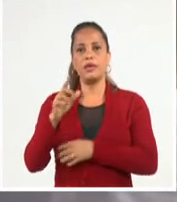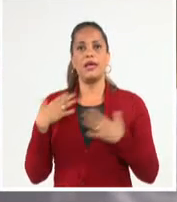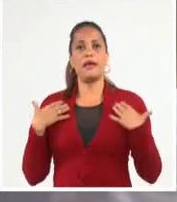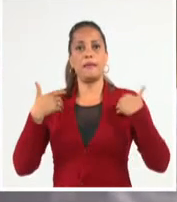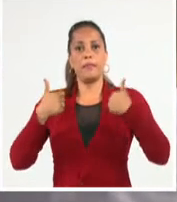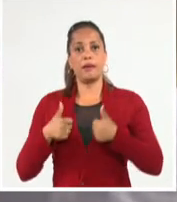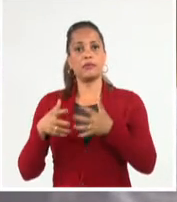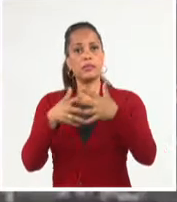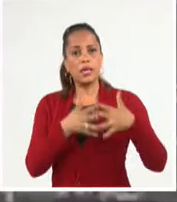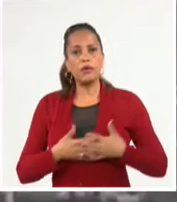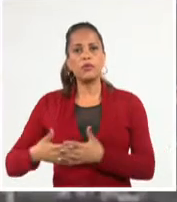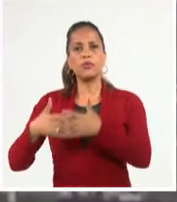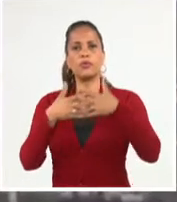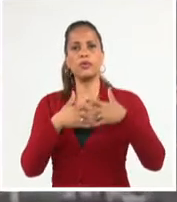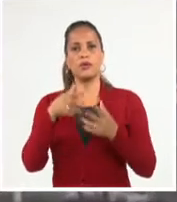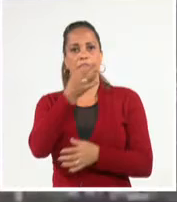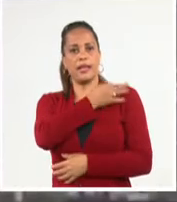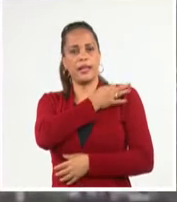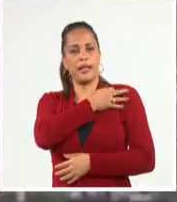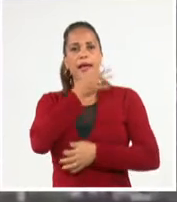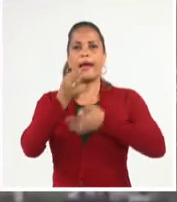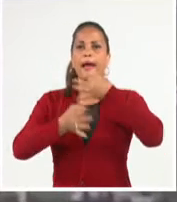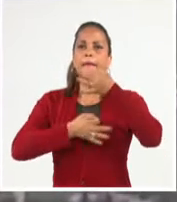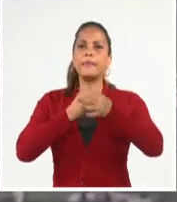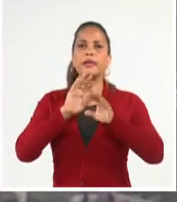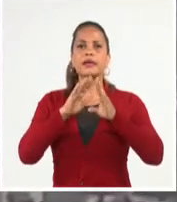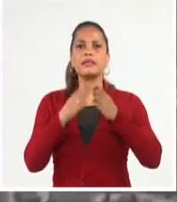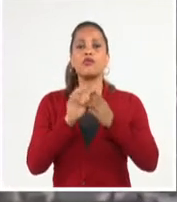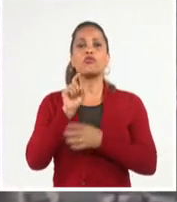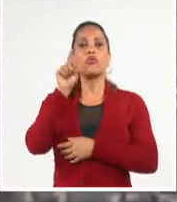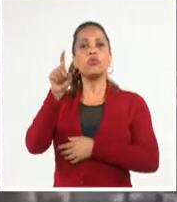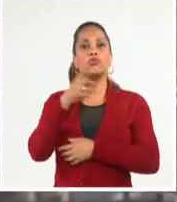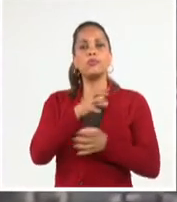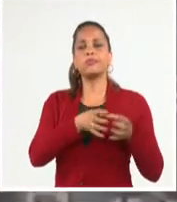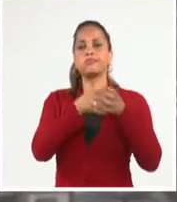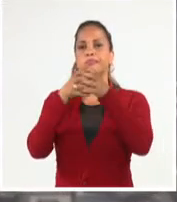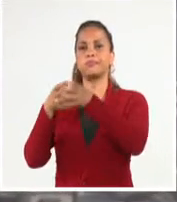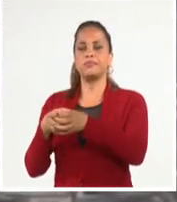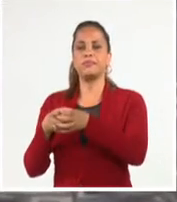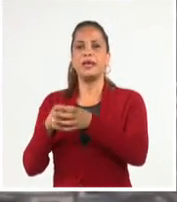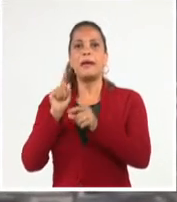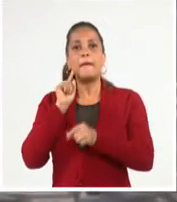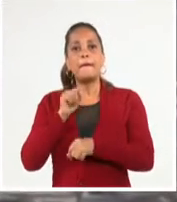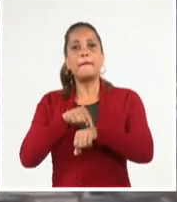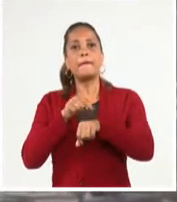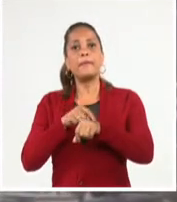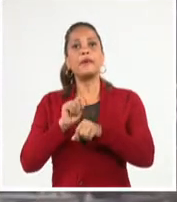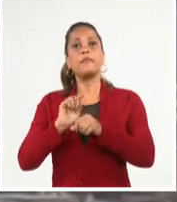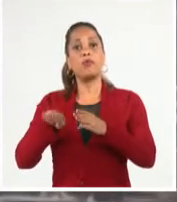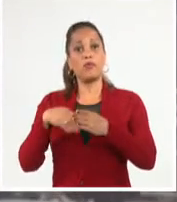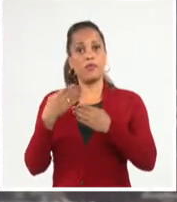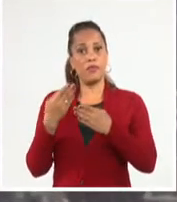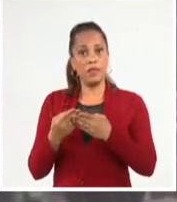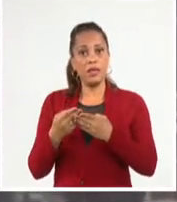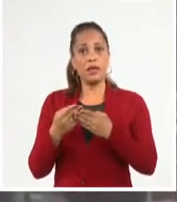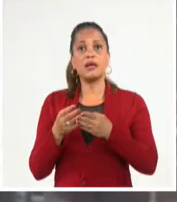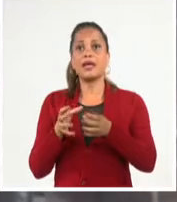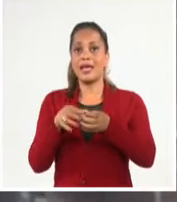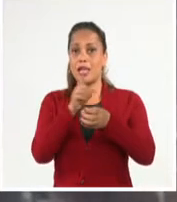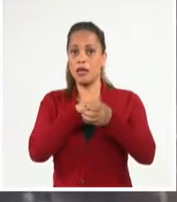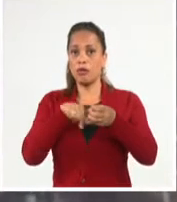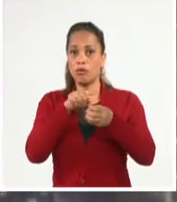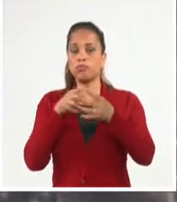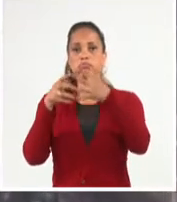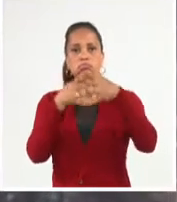un general figuran entre los últimos en ser evacuados. En la misma jornada, los sistemas de defensa antimisiles de Estados